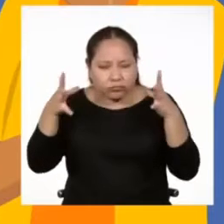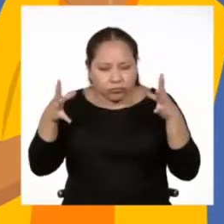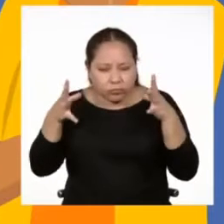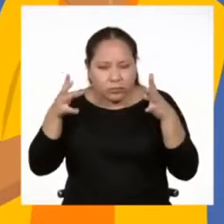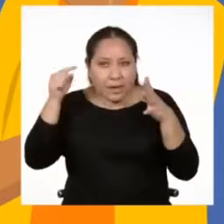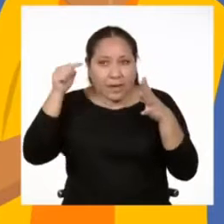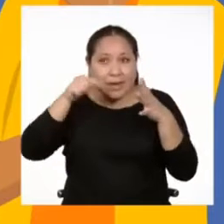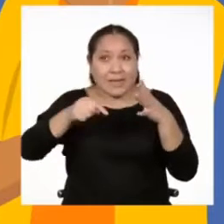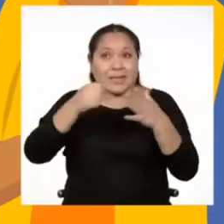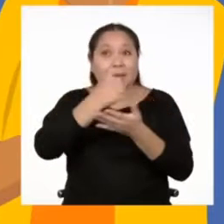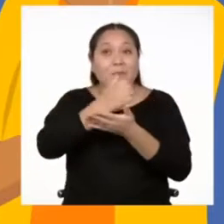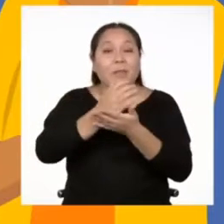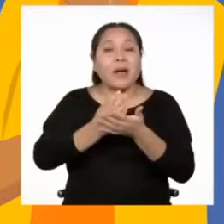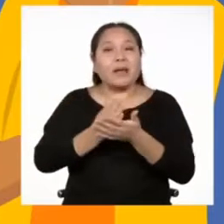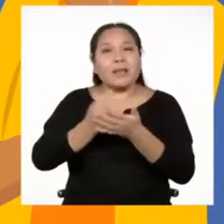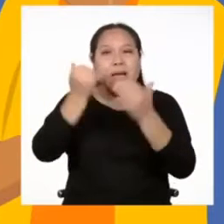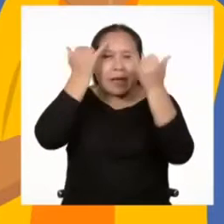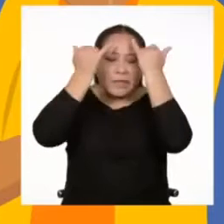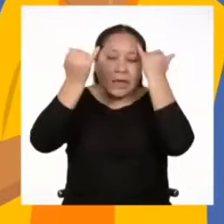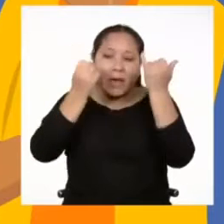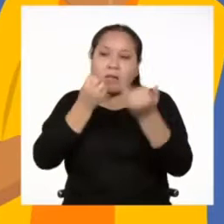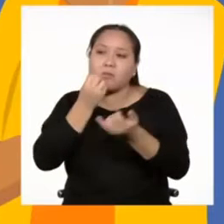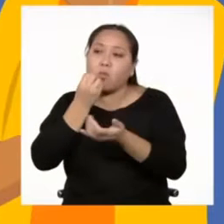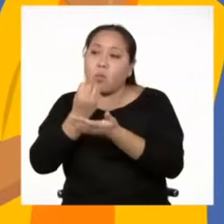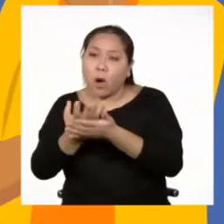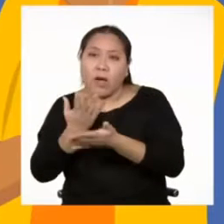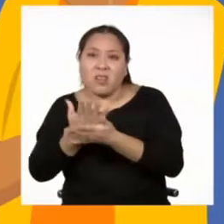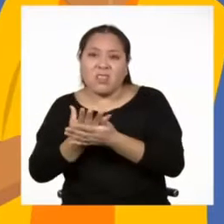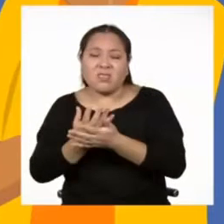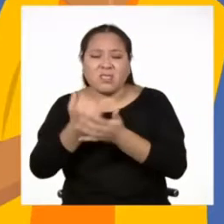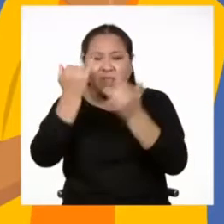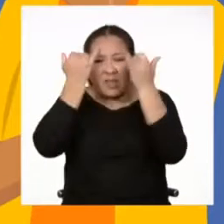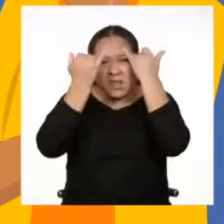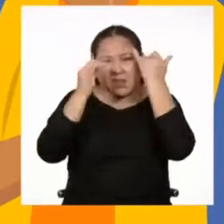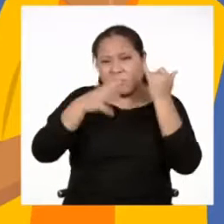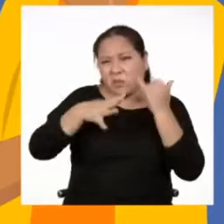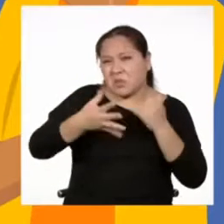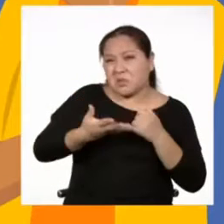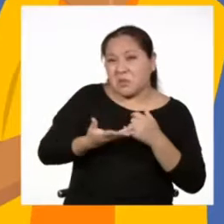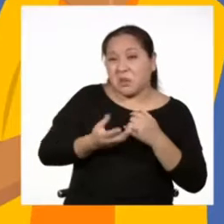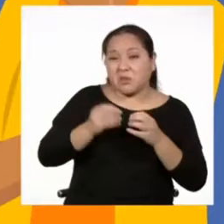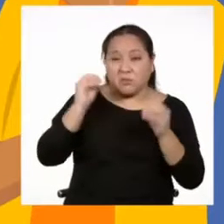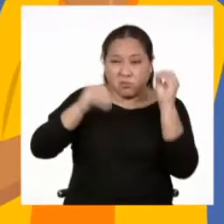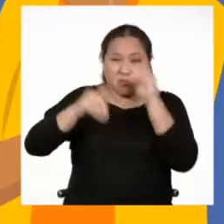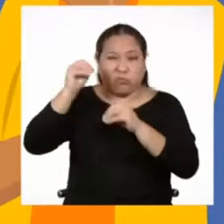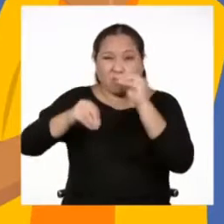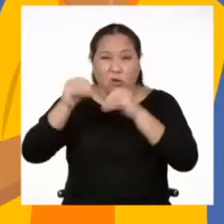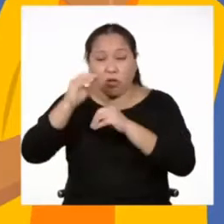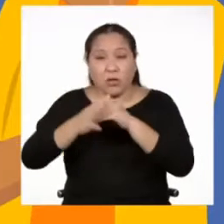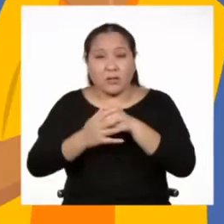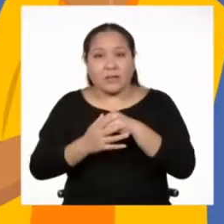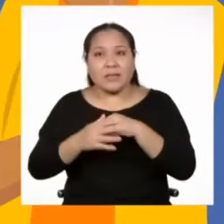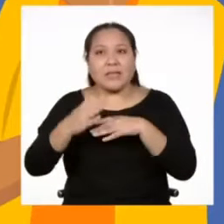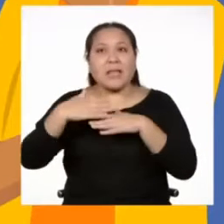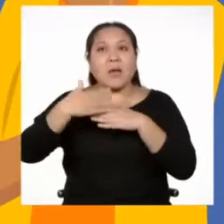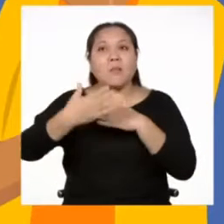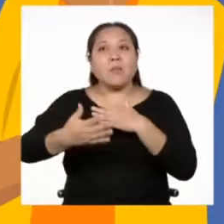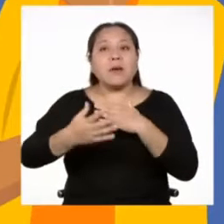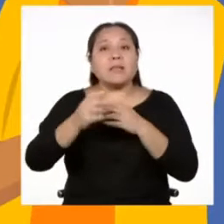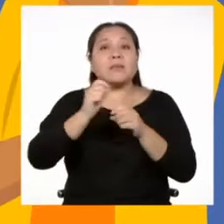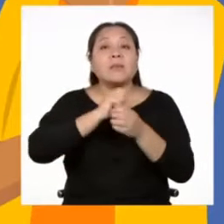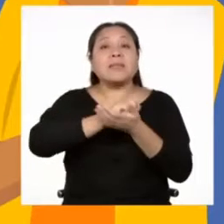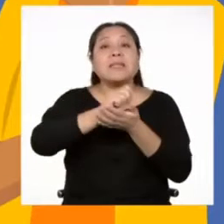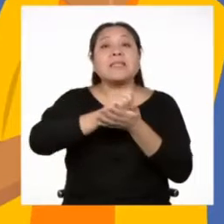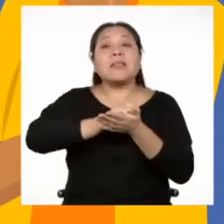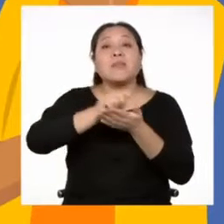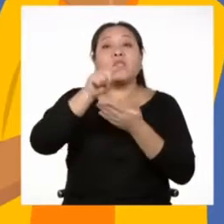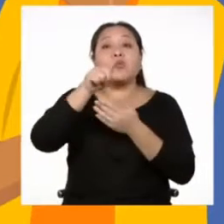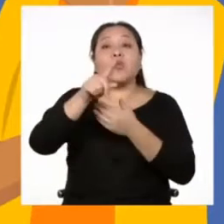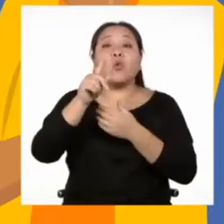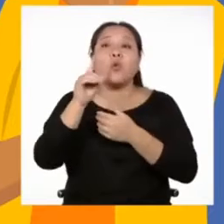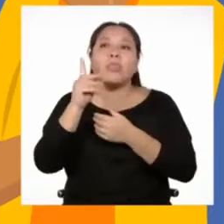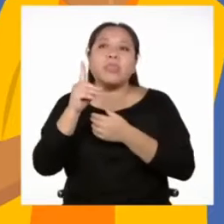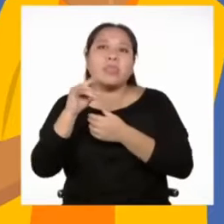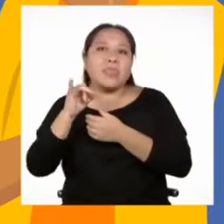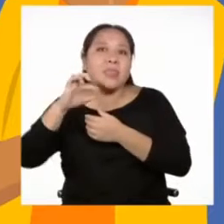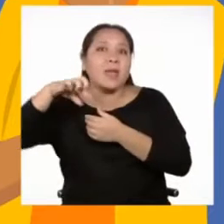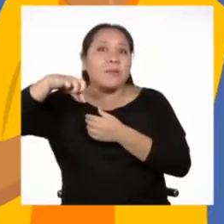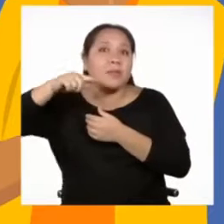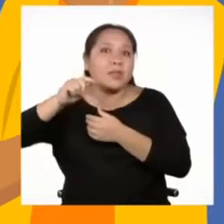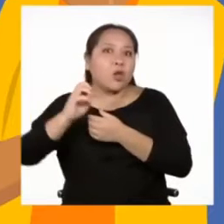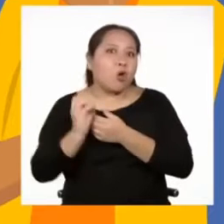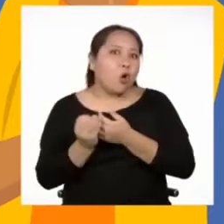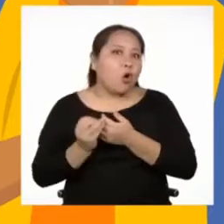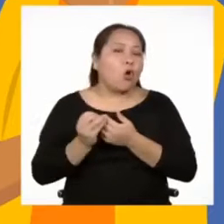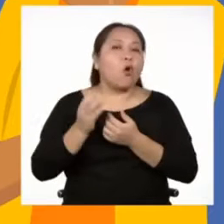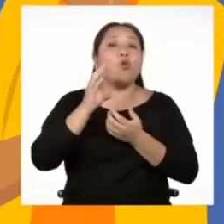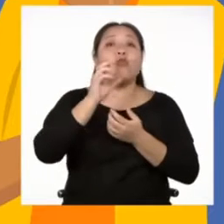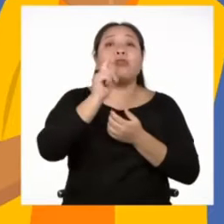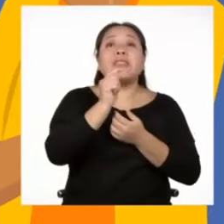está permitido colocar ideas buenas e ideas no tan buenas. Ahora tú vas a escribir un díptico o tríptico, cuyo propósito es